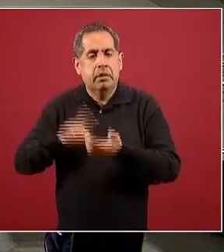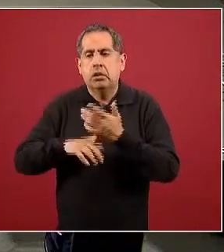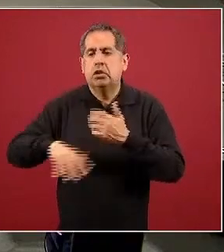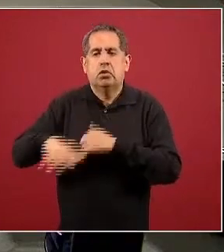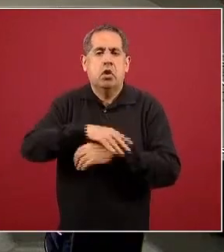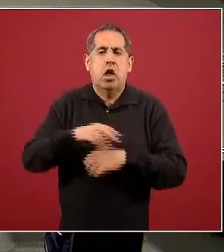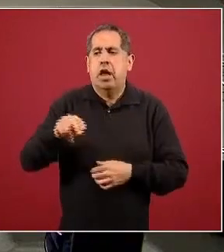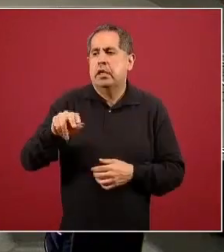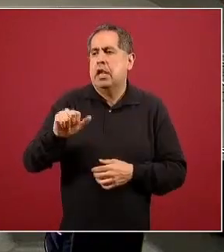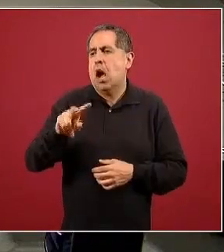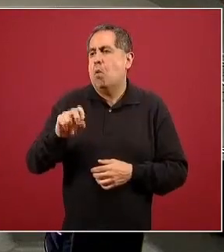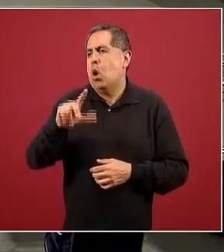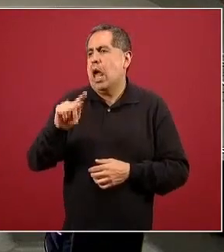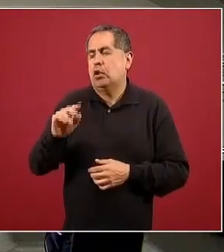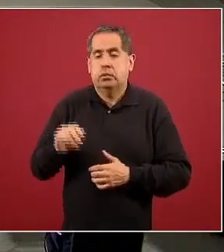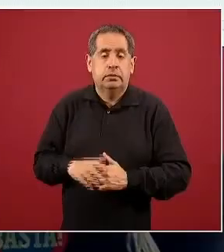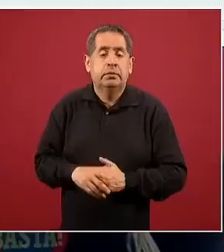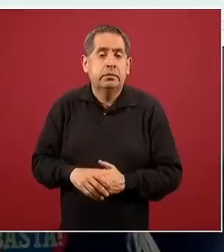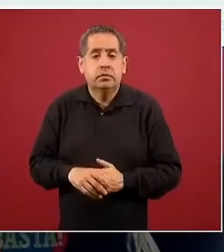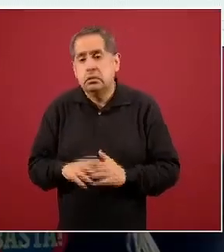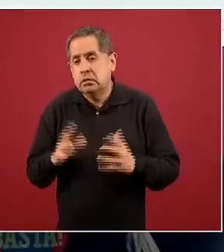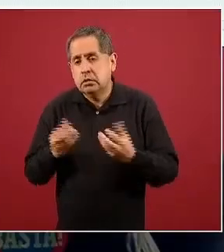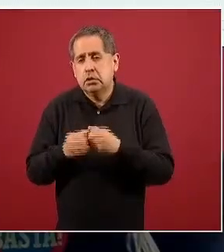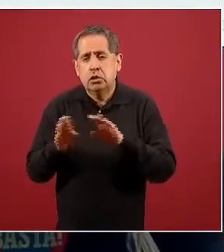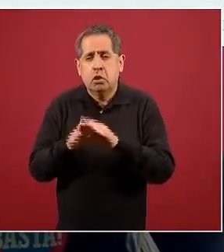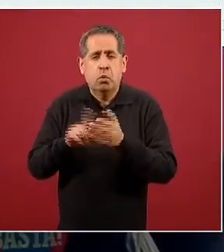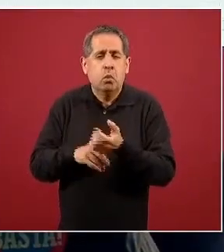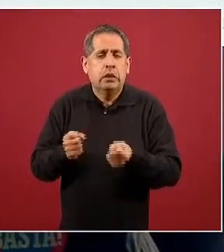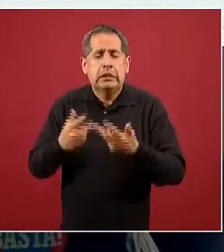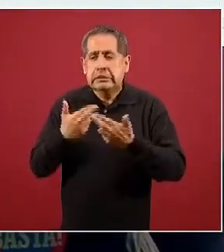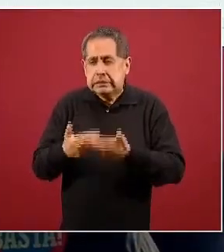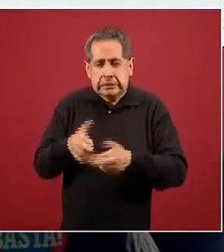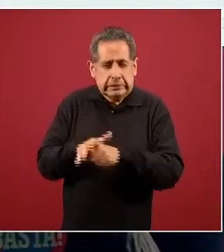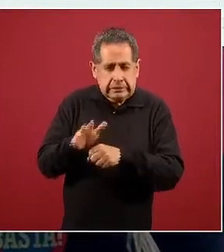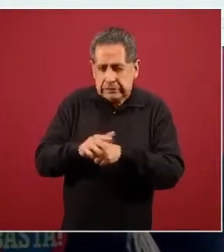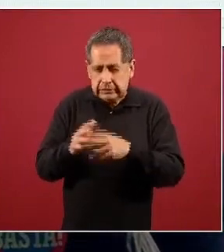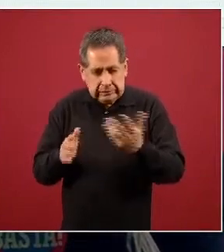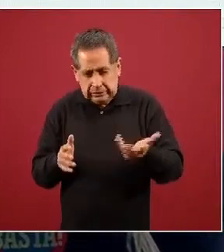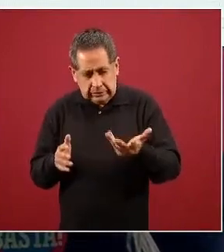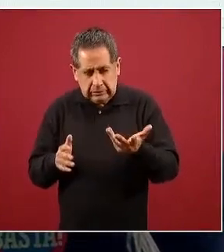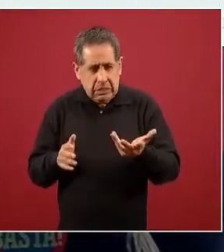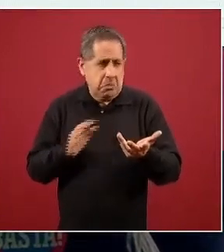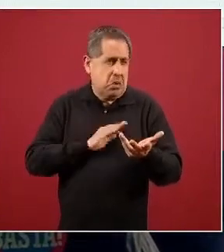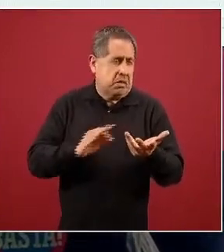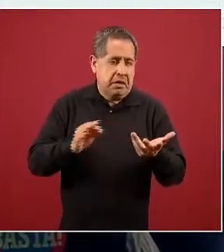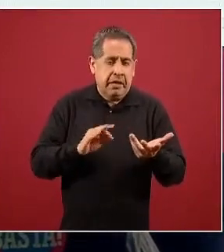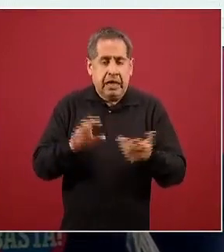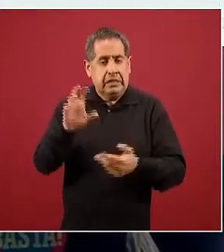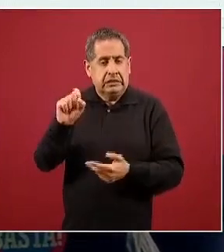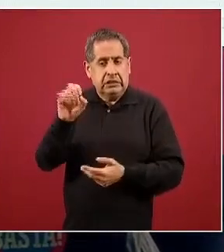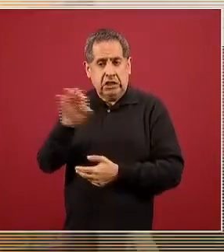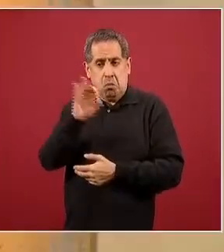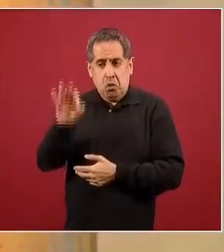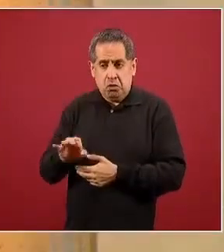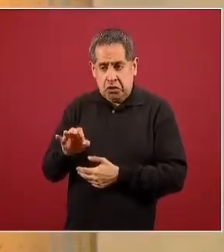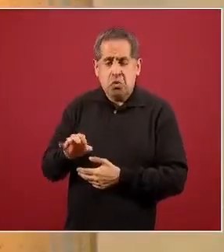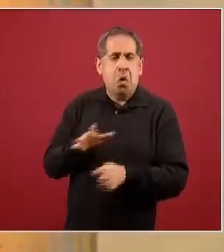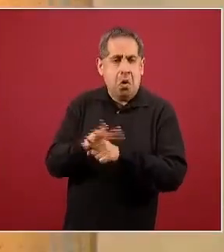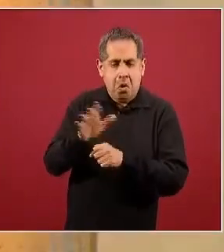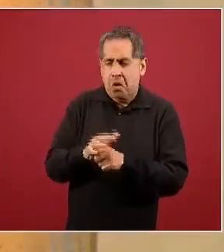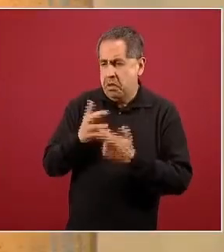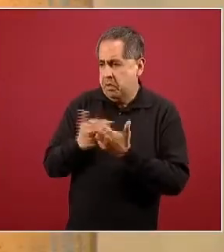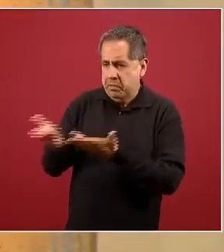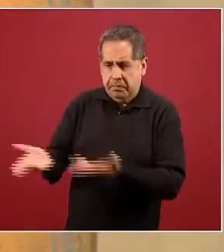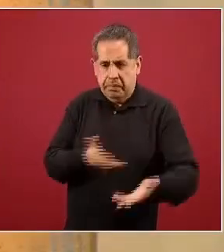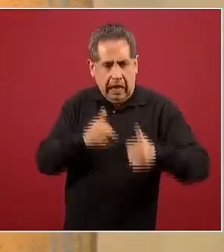de Navolato, con una ocupación o disponibilidad de básicamente el 60% del estado